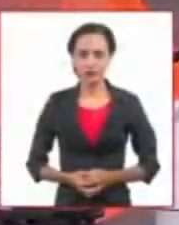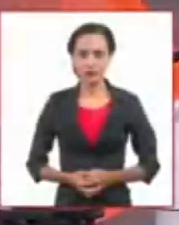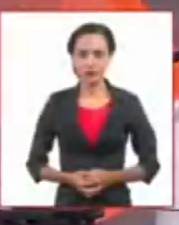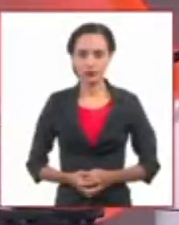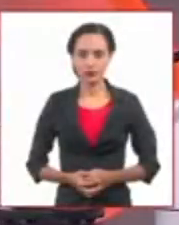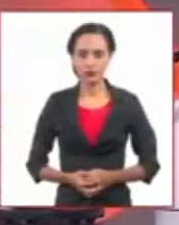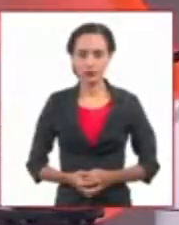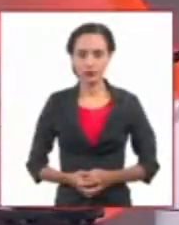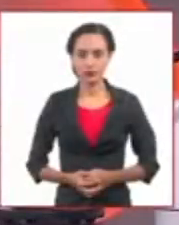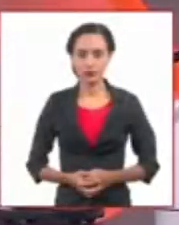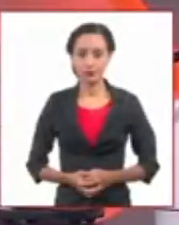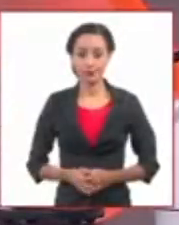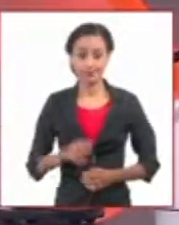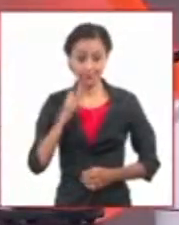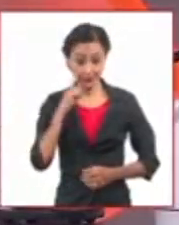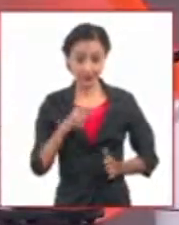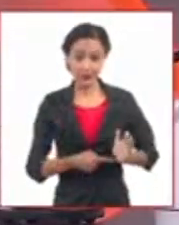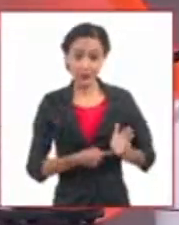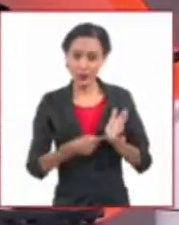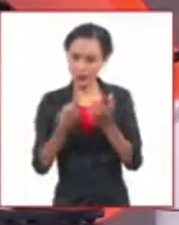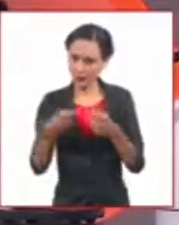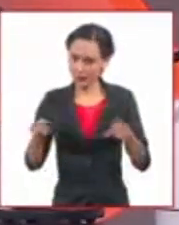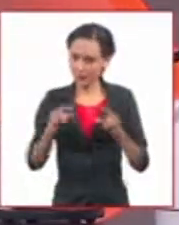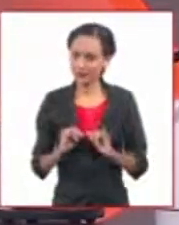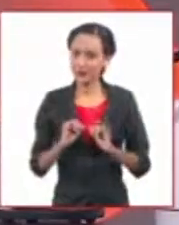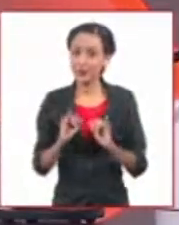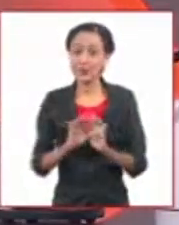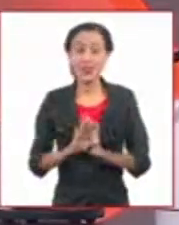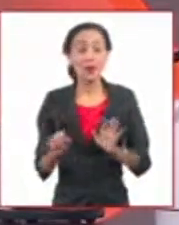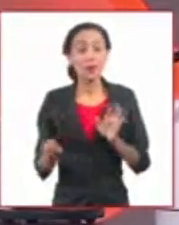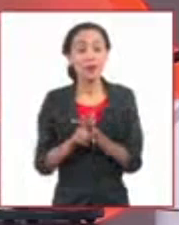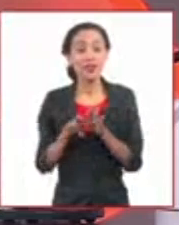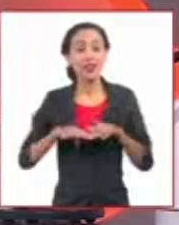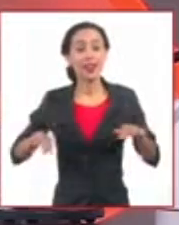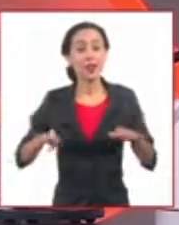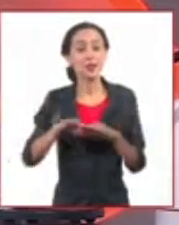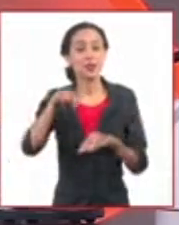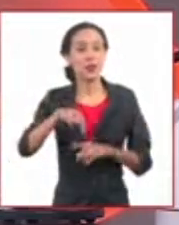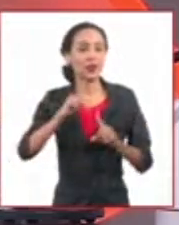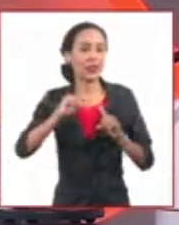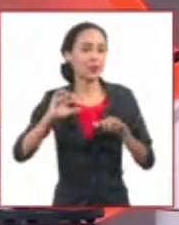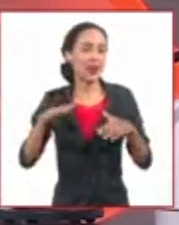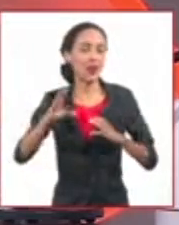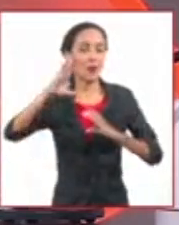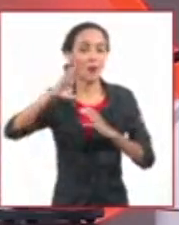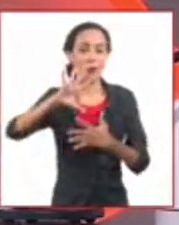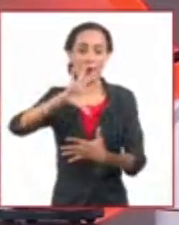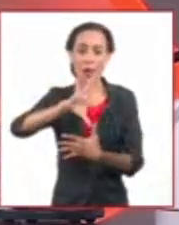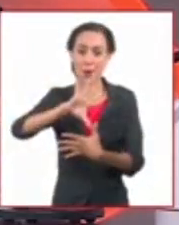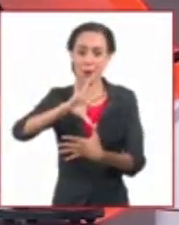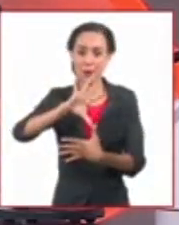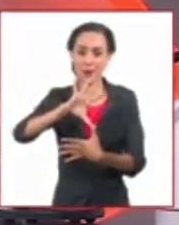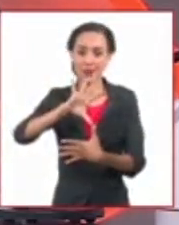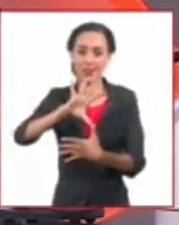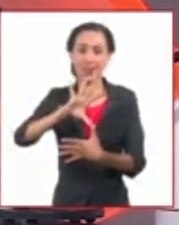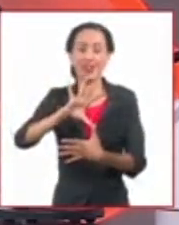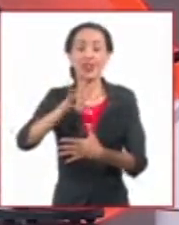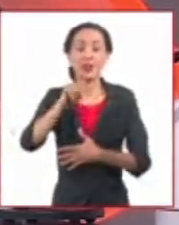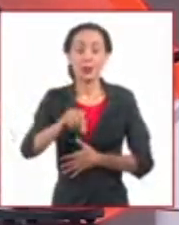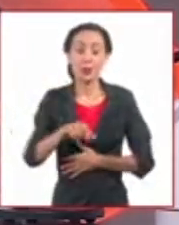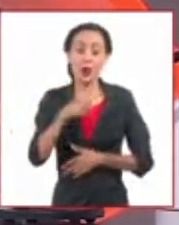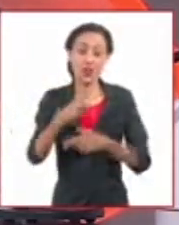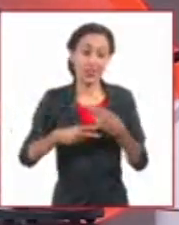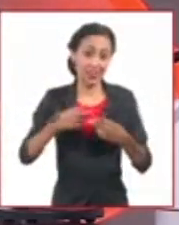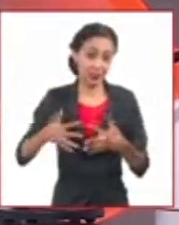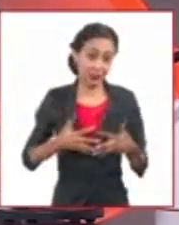bueno con esta noticia comenzamos nuestra mesa redonda de hoy hablemos entonces de la cumbre de las américas la estrategia fallida de